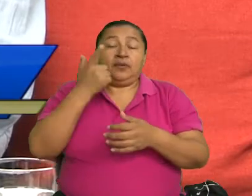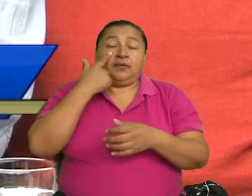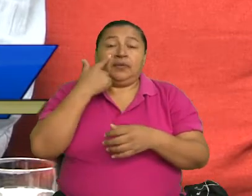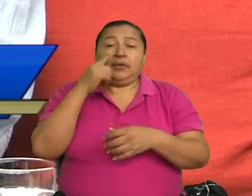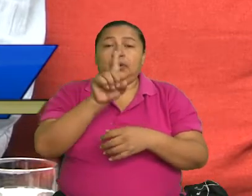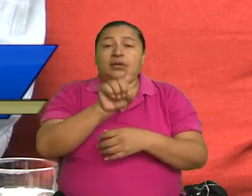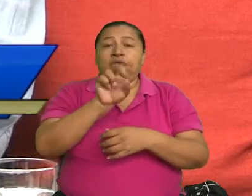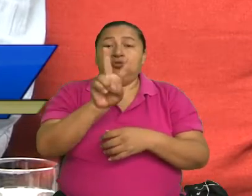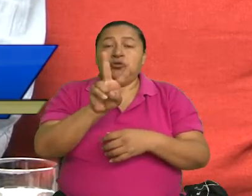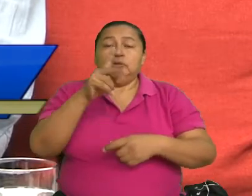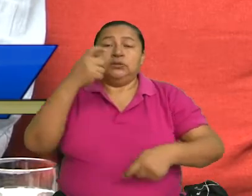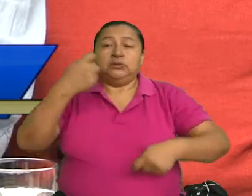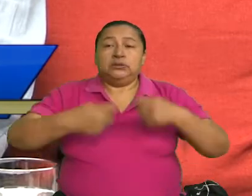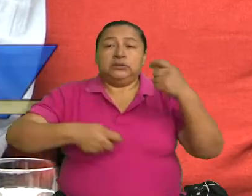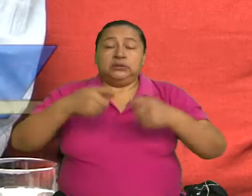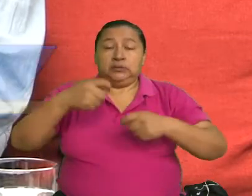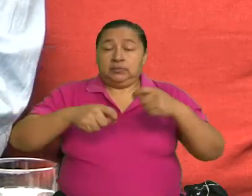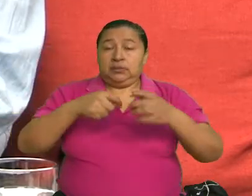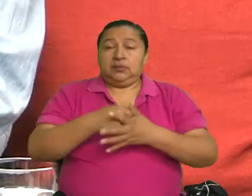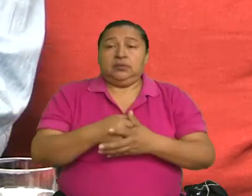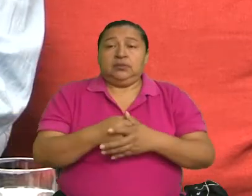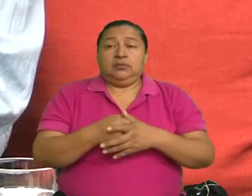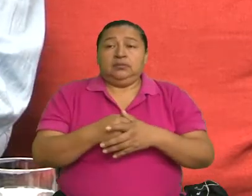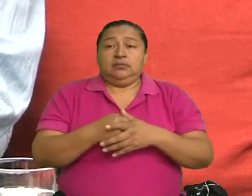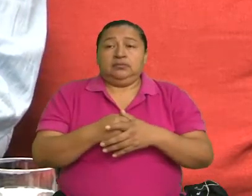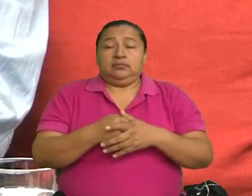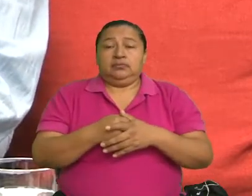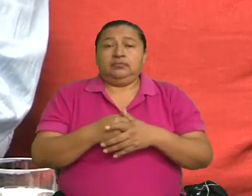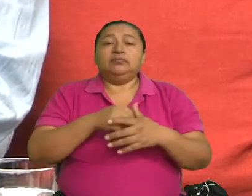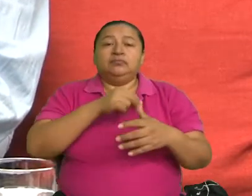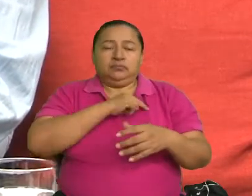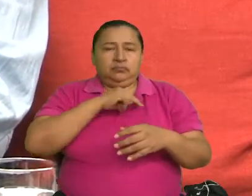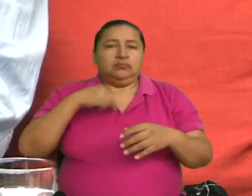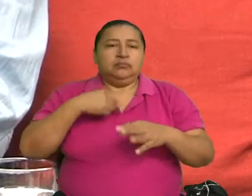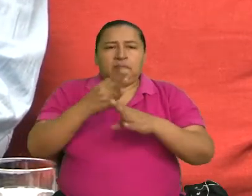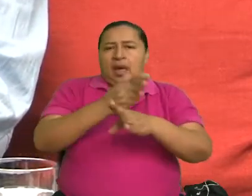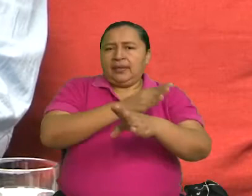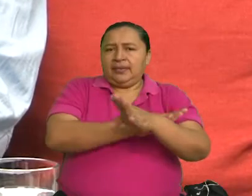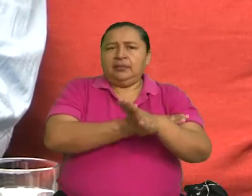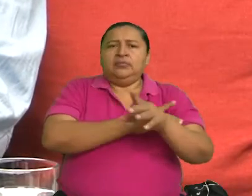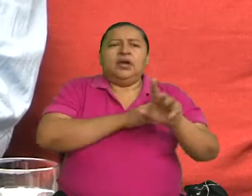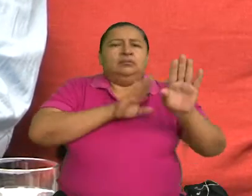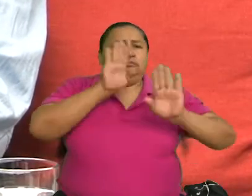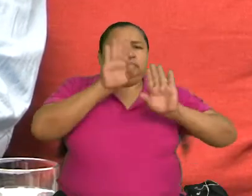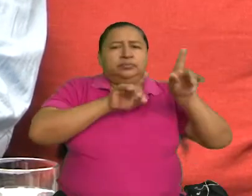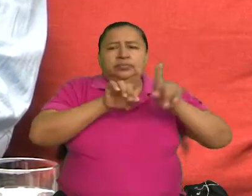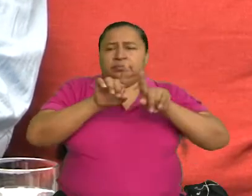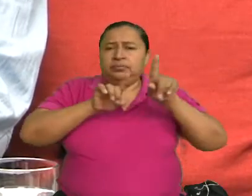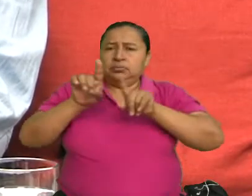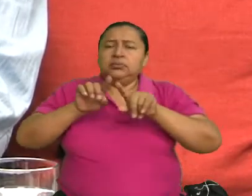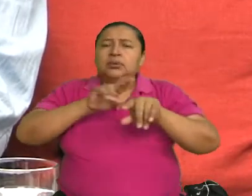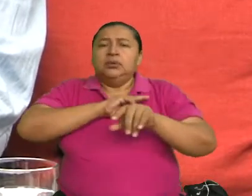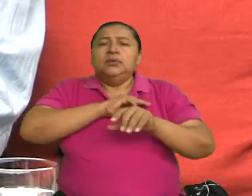septiembre, voy a hacer énfasis en eso, van a haber unos concursos antes, concursos departamentales, municipales,